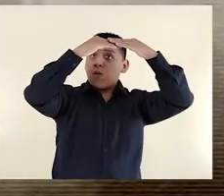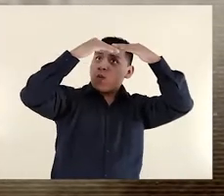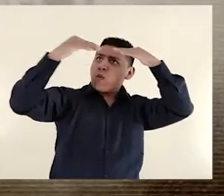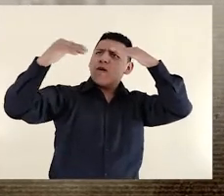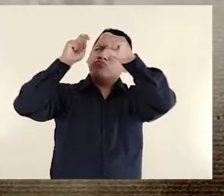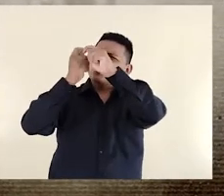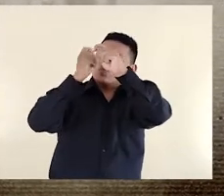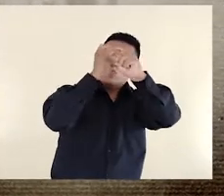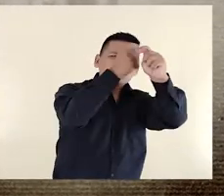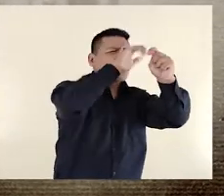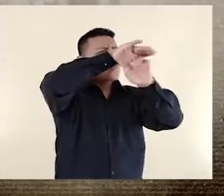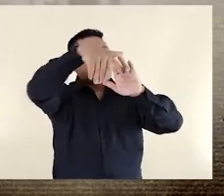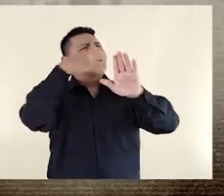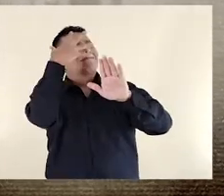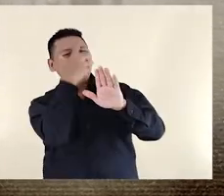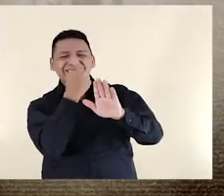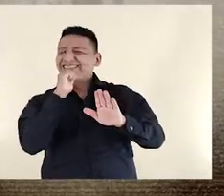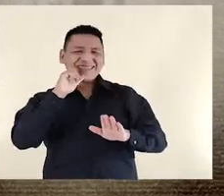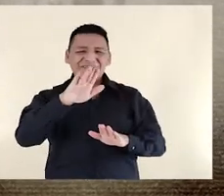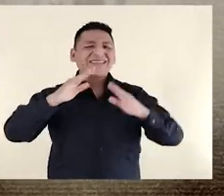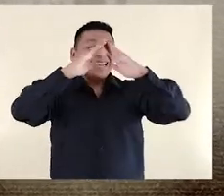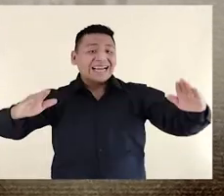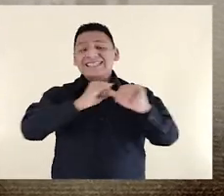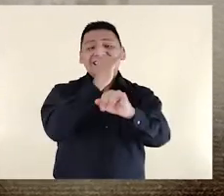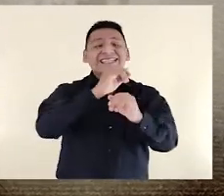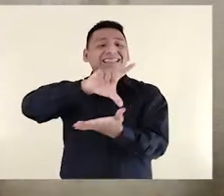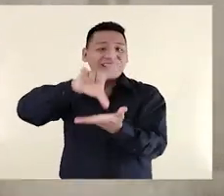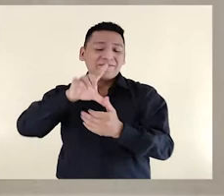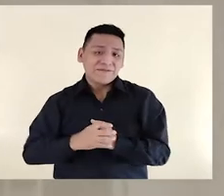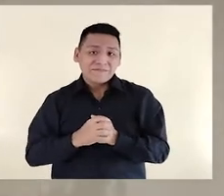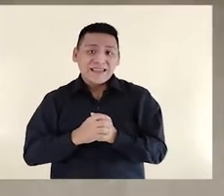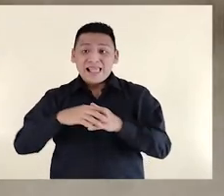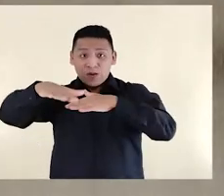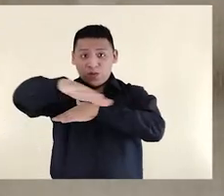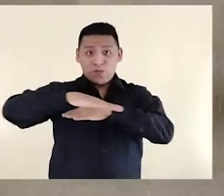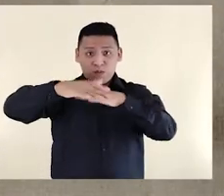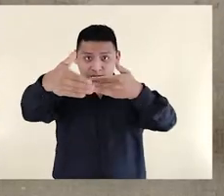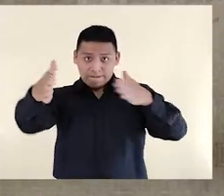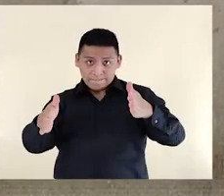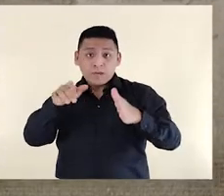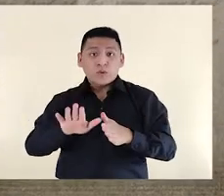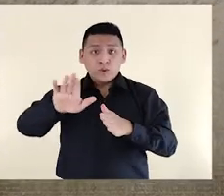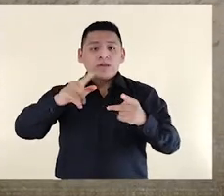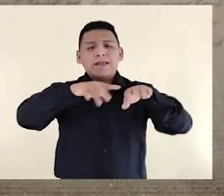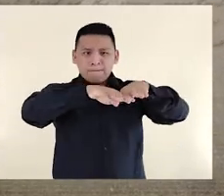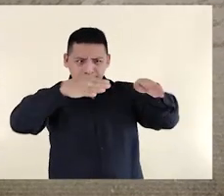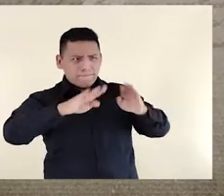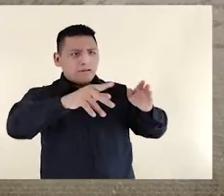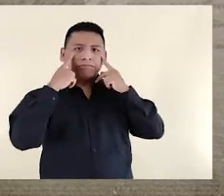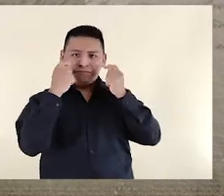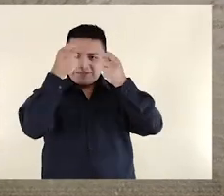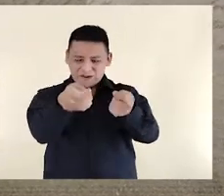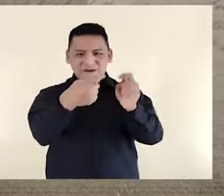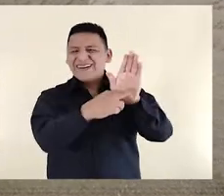en su techo el trabajo de talla tan hermoso y típico de casas y conventos en Lima. El oratorio particular y riquísimos